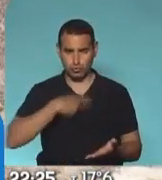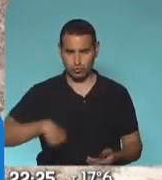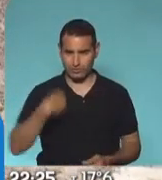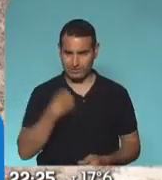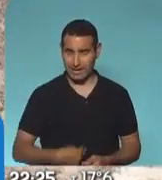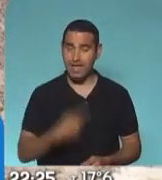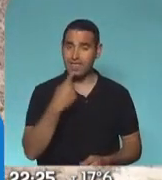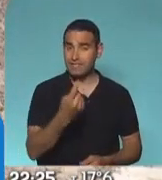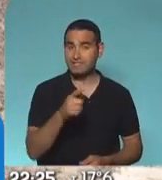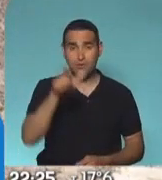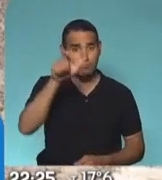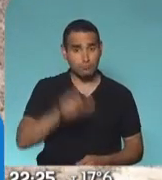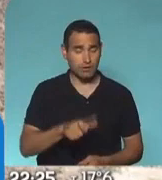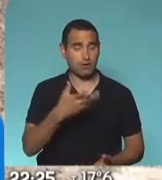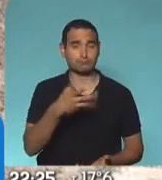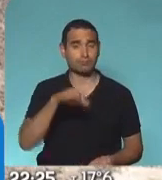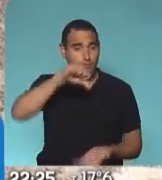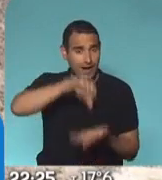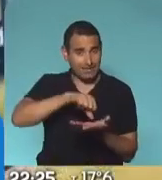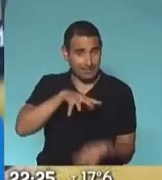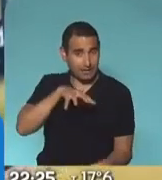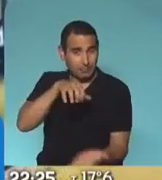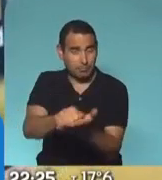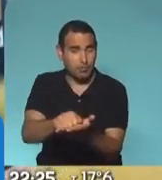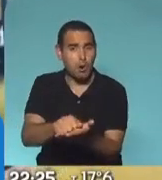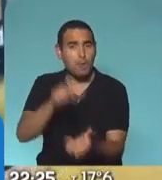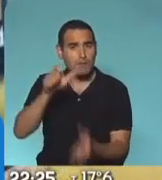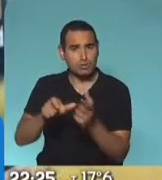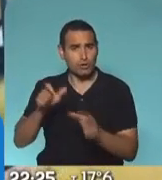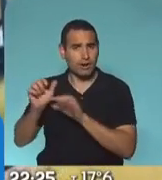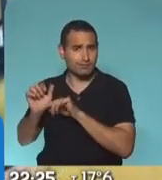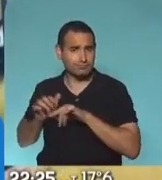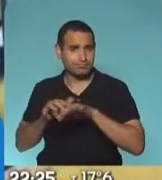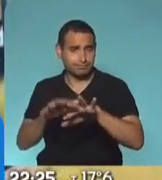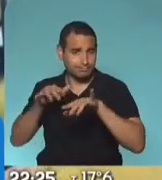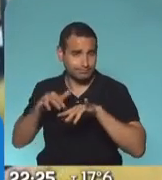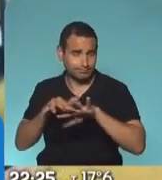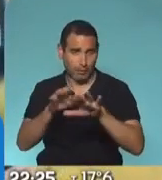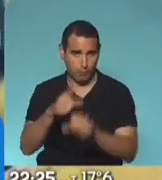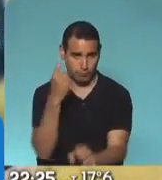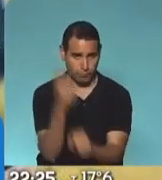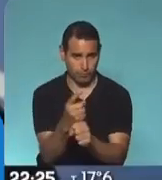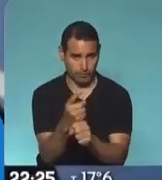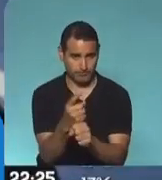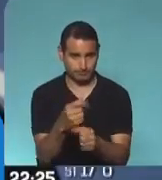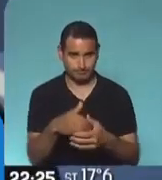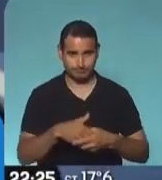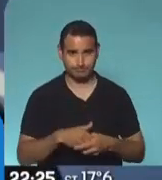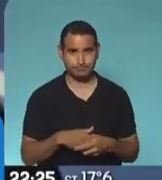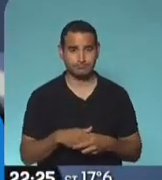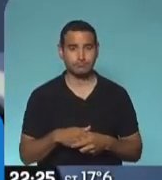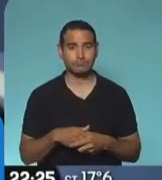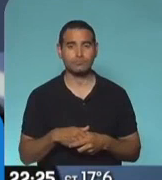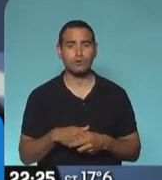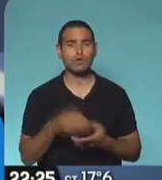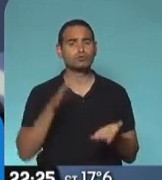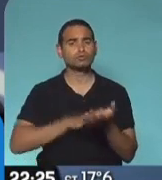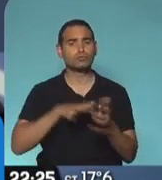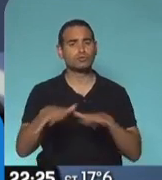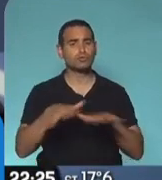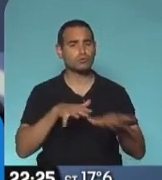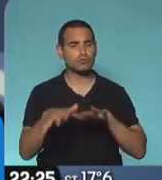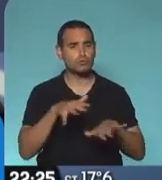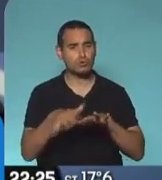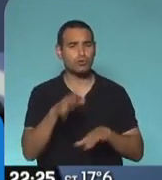una potencia ocupante transfiera población al territorio que ocupa de manera ilegal. On the situation